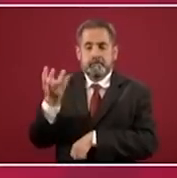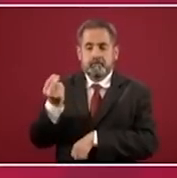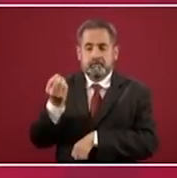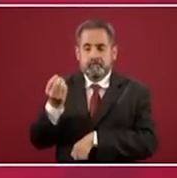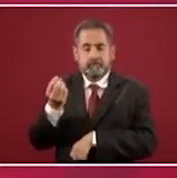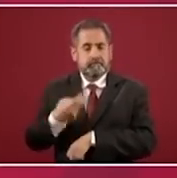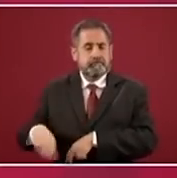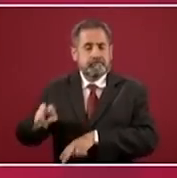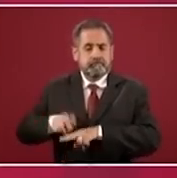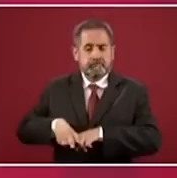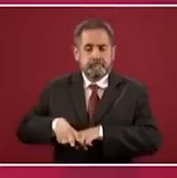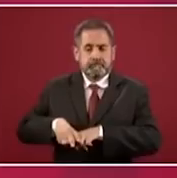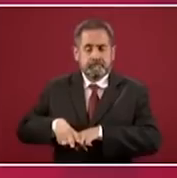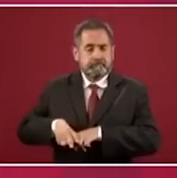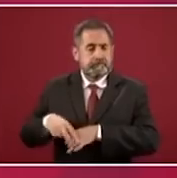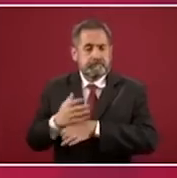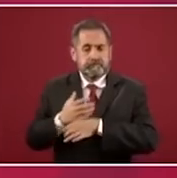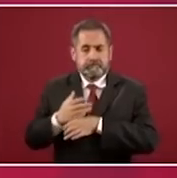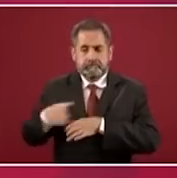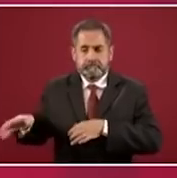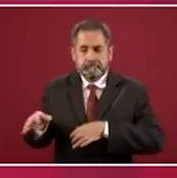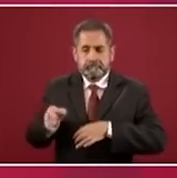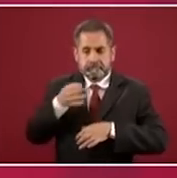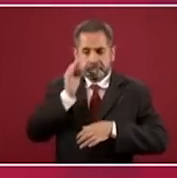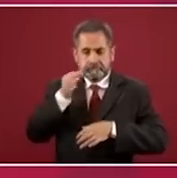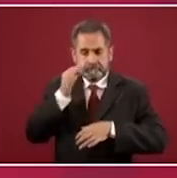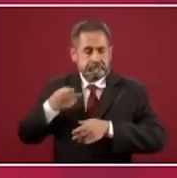Sentarse, preparar el café.